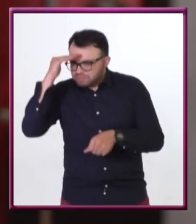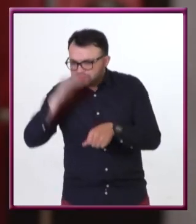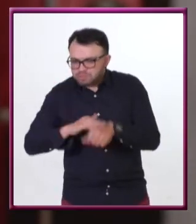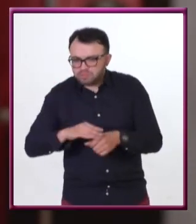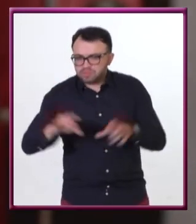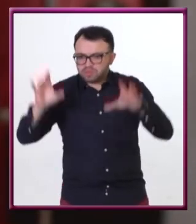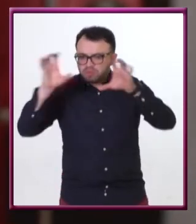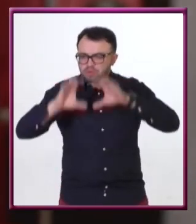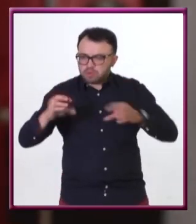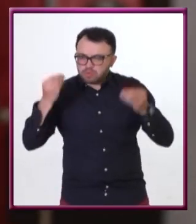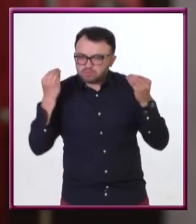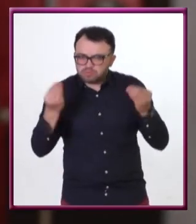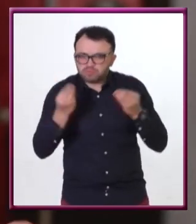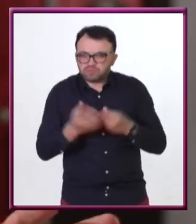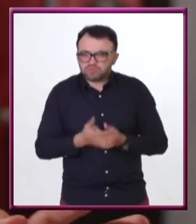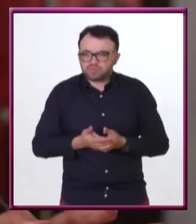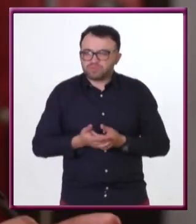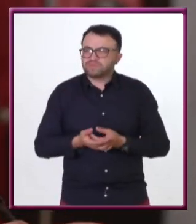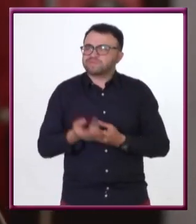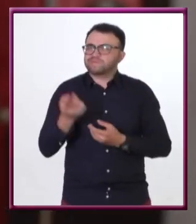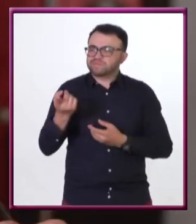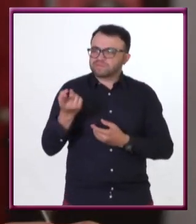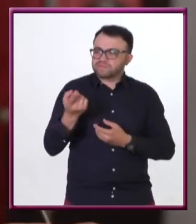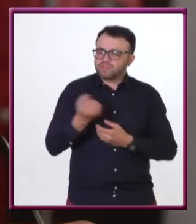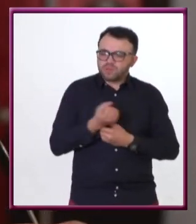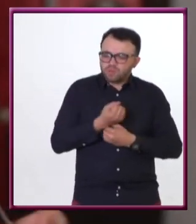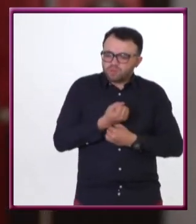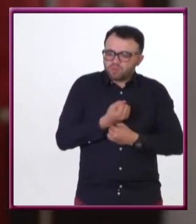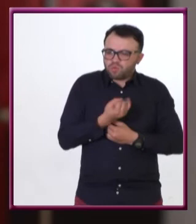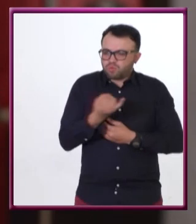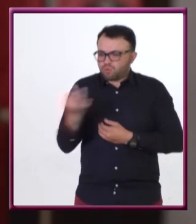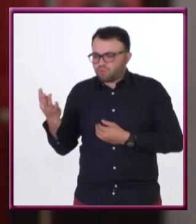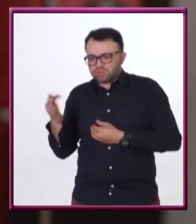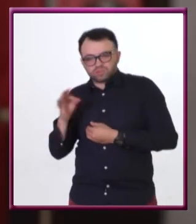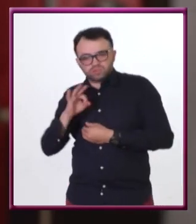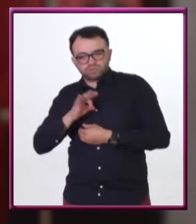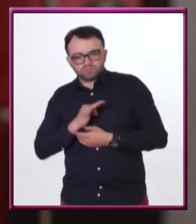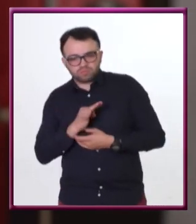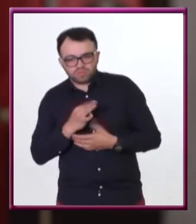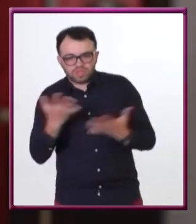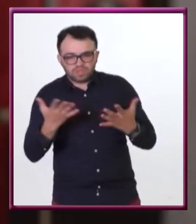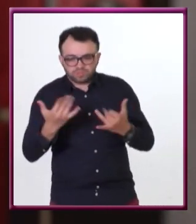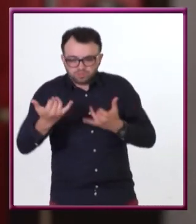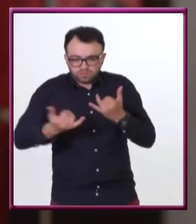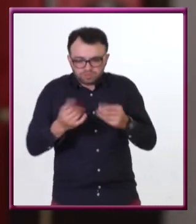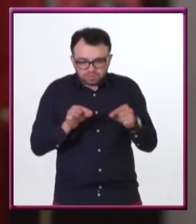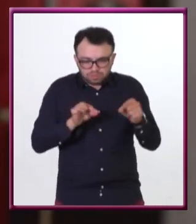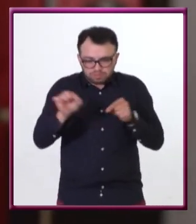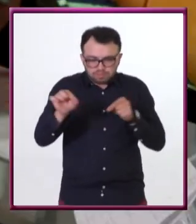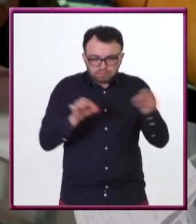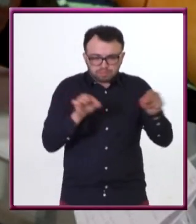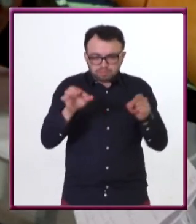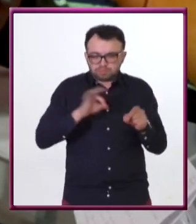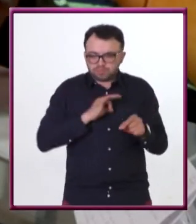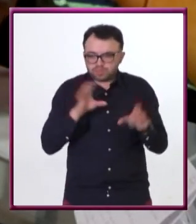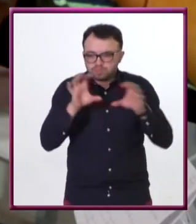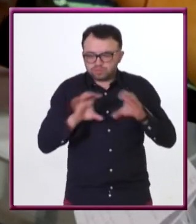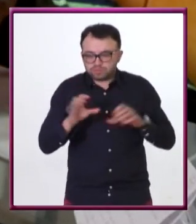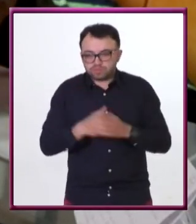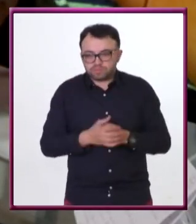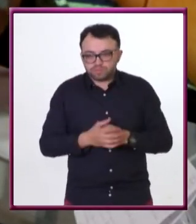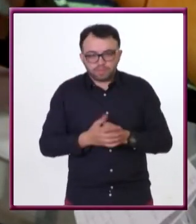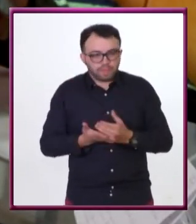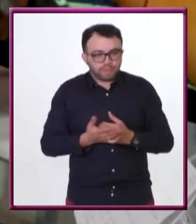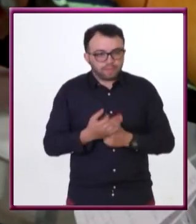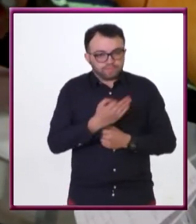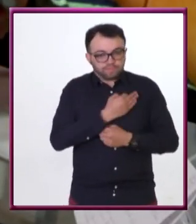computadoras. ¿Cuántas probabilidades de jugadas puede tener una computadora a la hora de jugar ajedrez? Bueno, mira, el